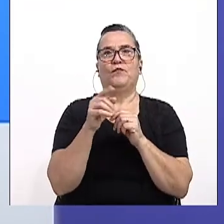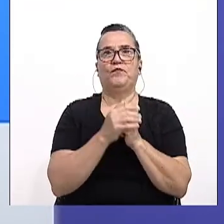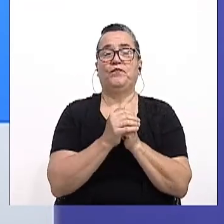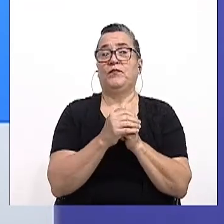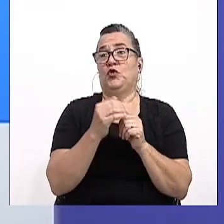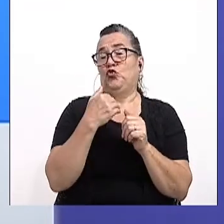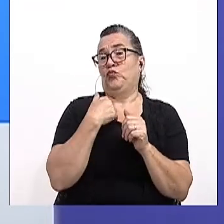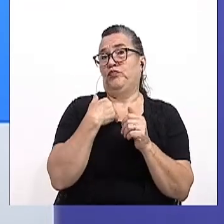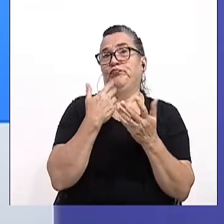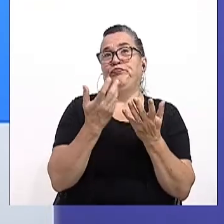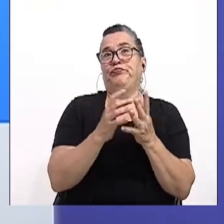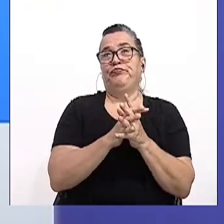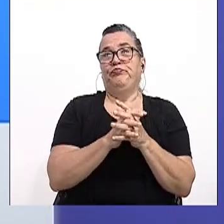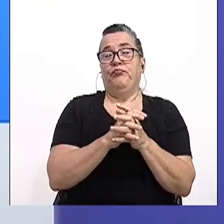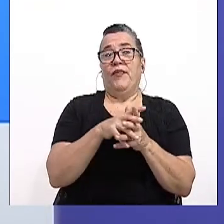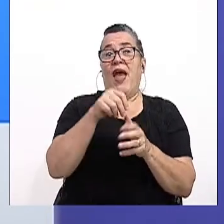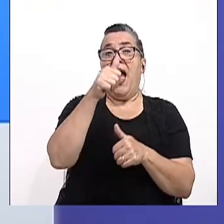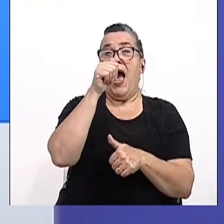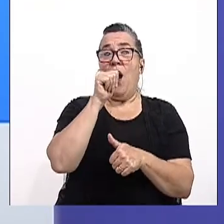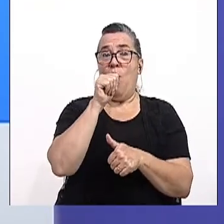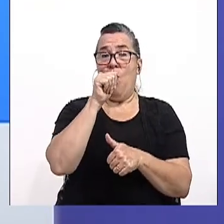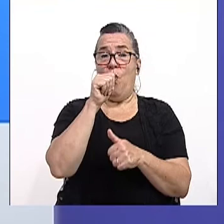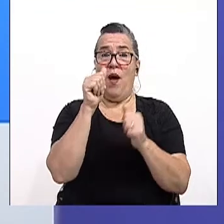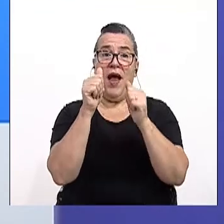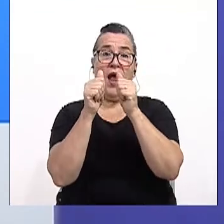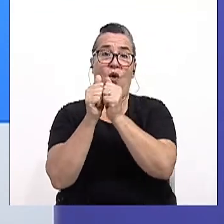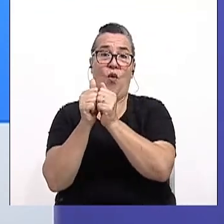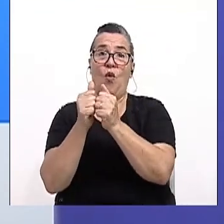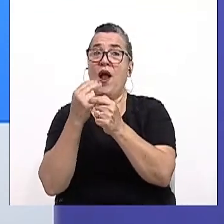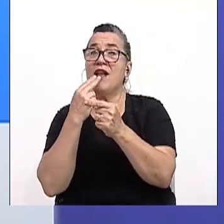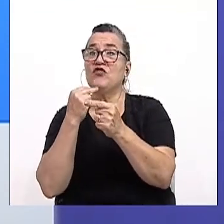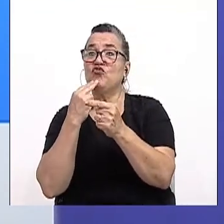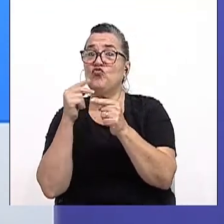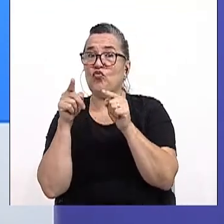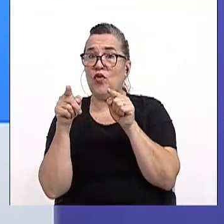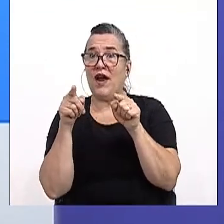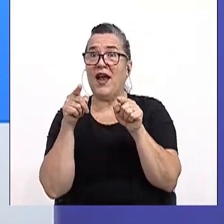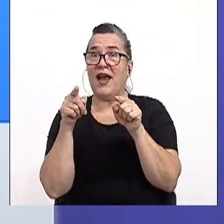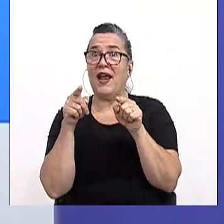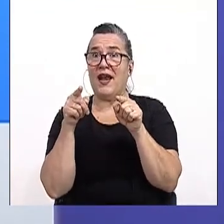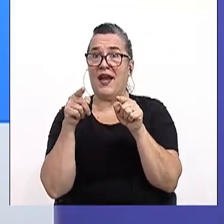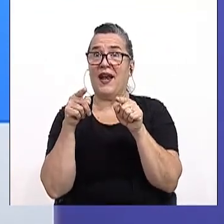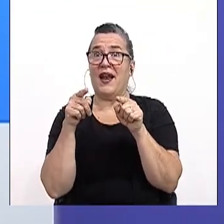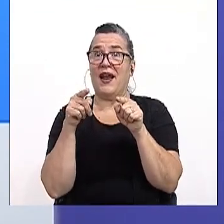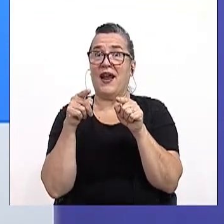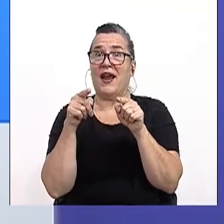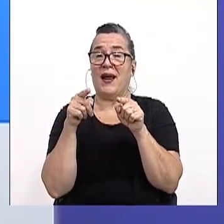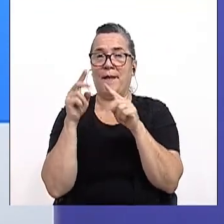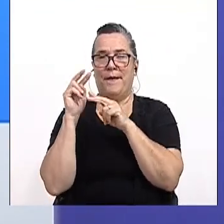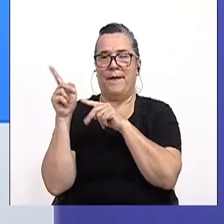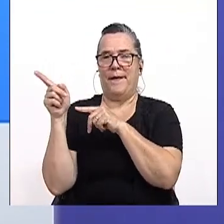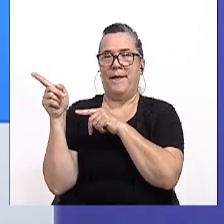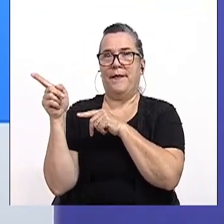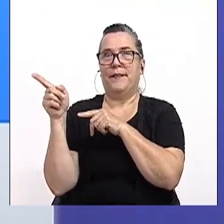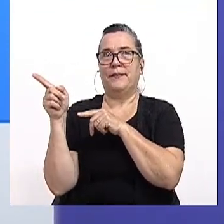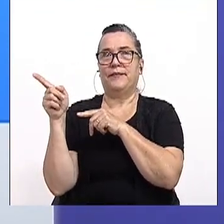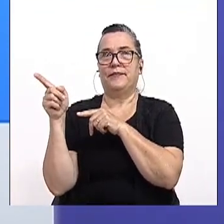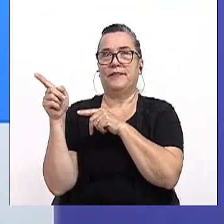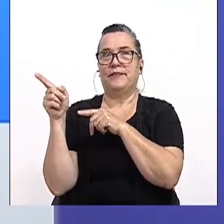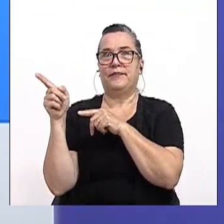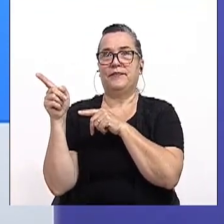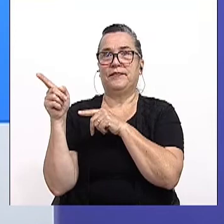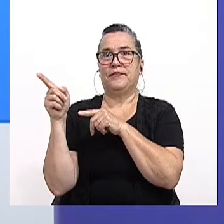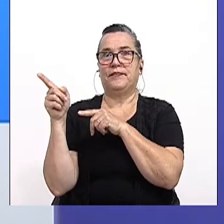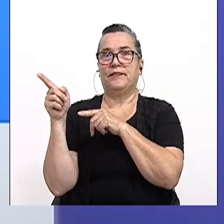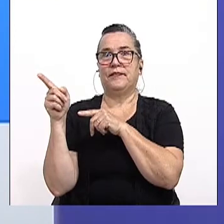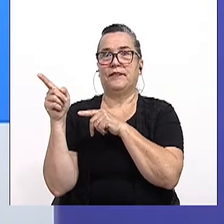yo tengo agua con azúcar, ¿verdad? Agua con azúcar. Voy a colocar un